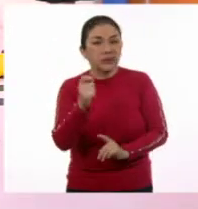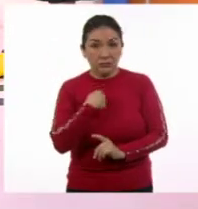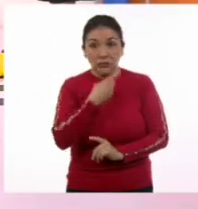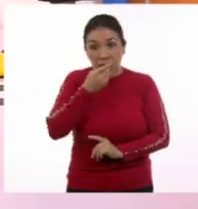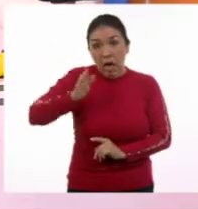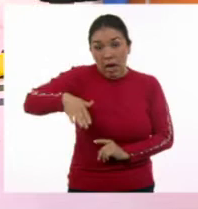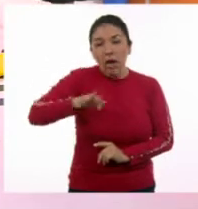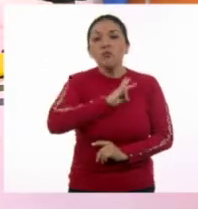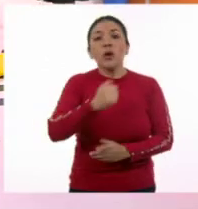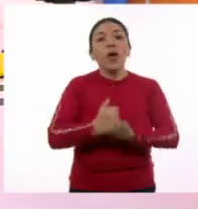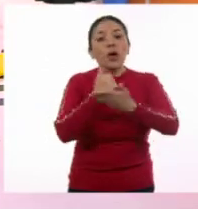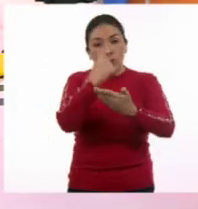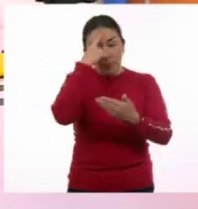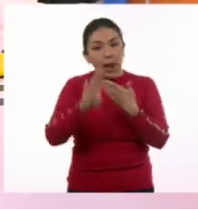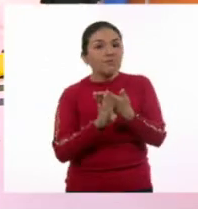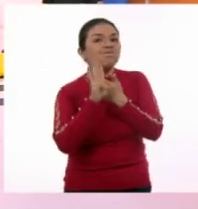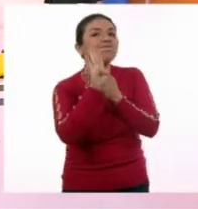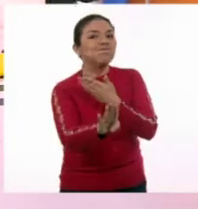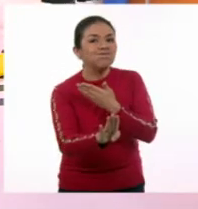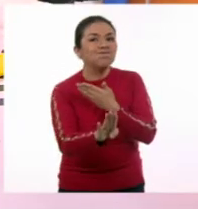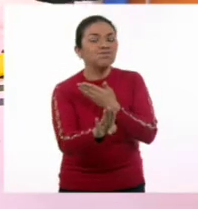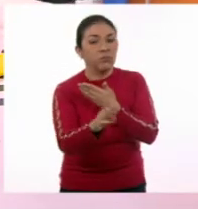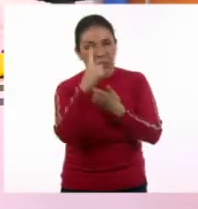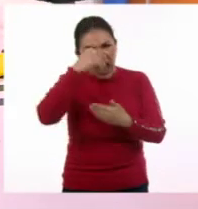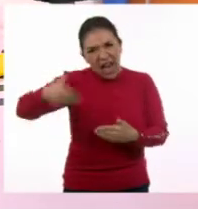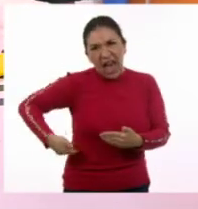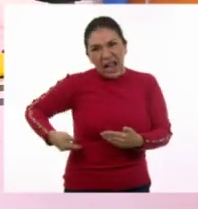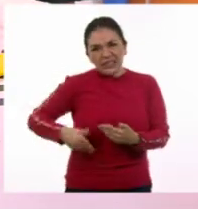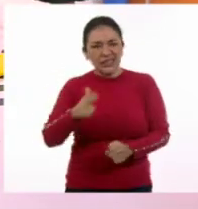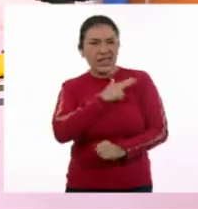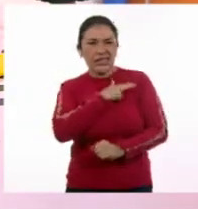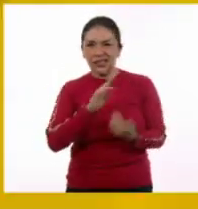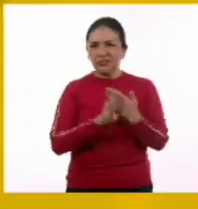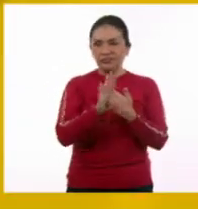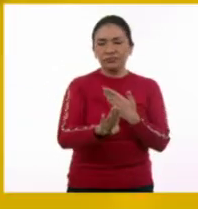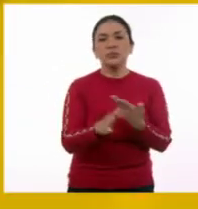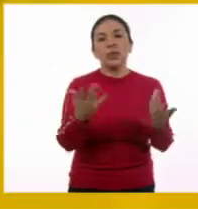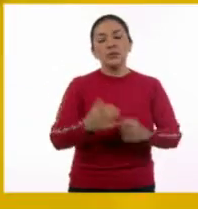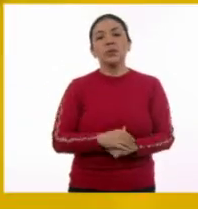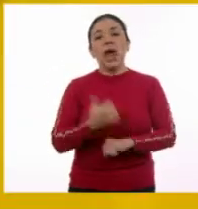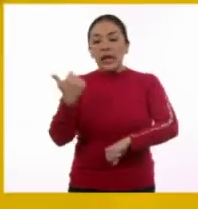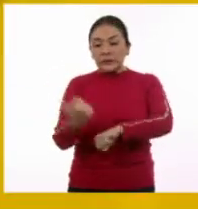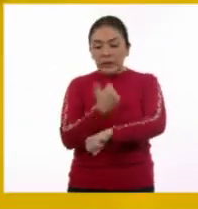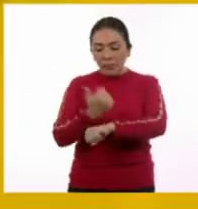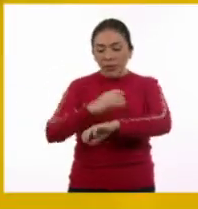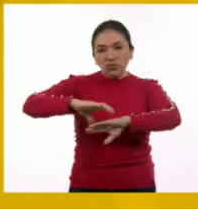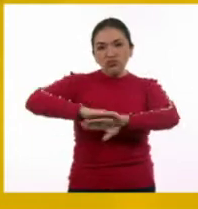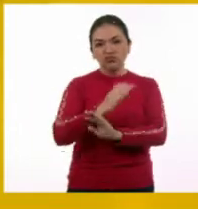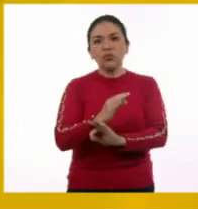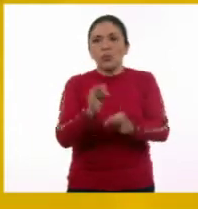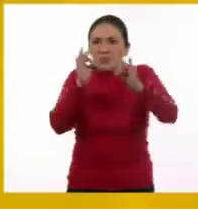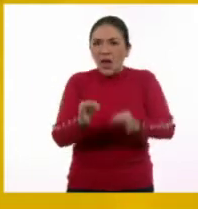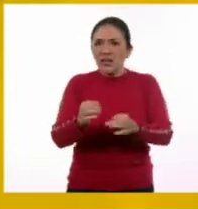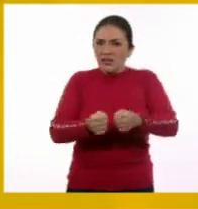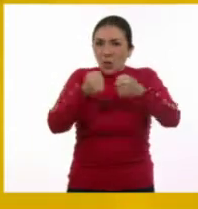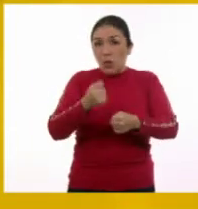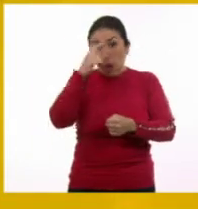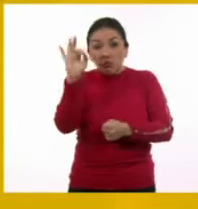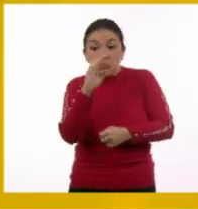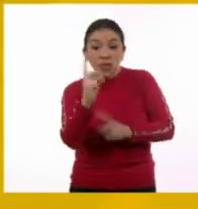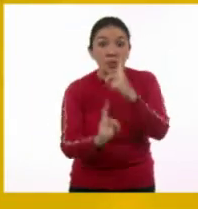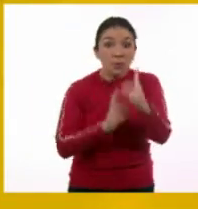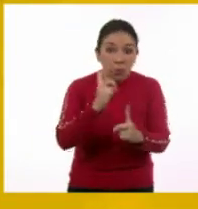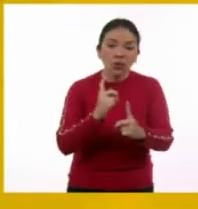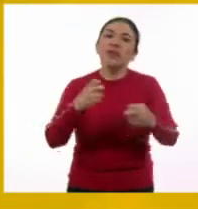dijimos que podían ayudarnos a prevenir accidentes o lesiones usar calzado adecuado si va a ser algún deporte